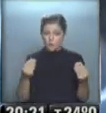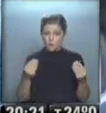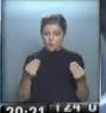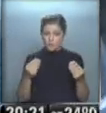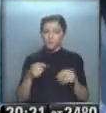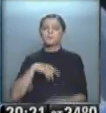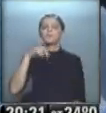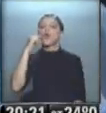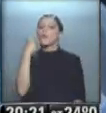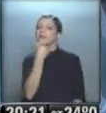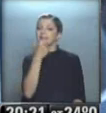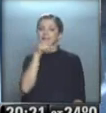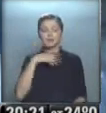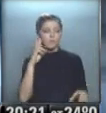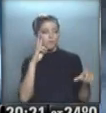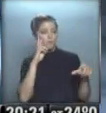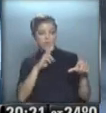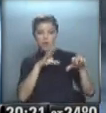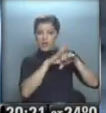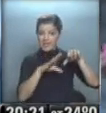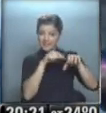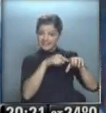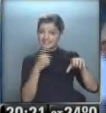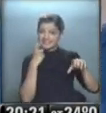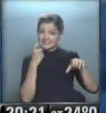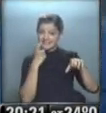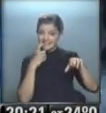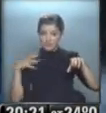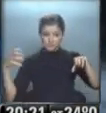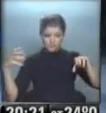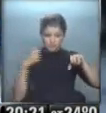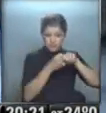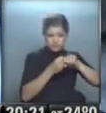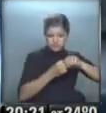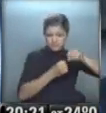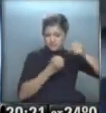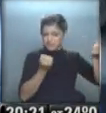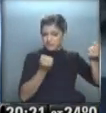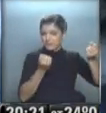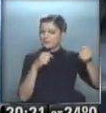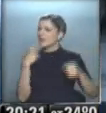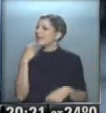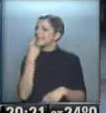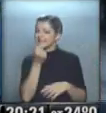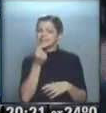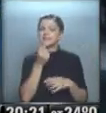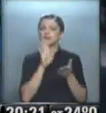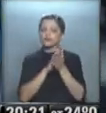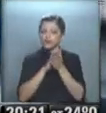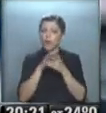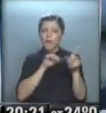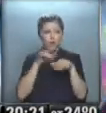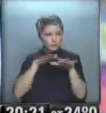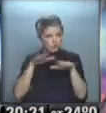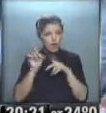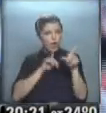vio con el guardarray ese que pusieron de fierro, si lo arrancó completo. ¿En ningún momento les anuncian en el trayecto que había